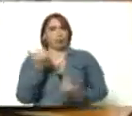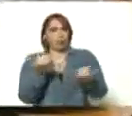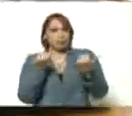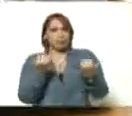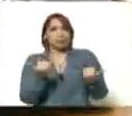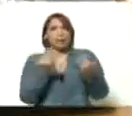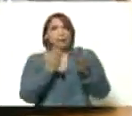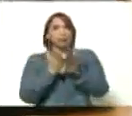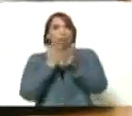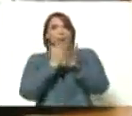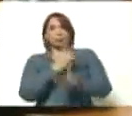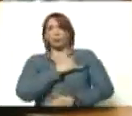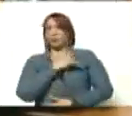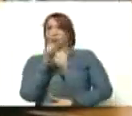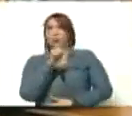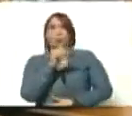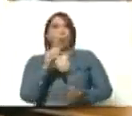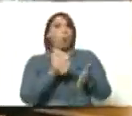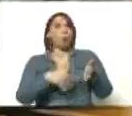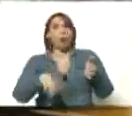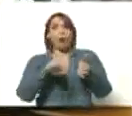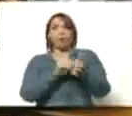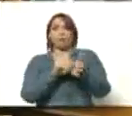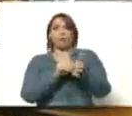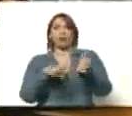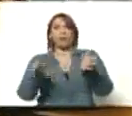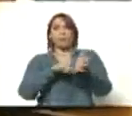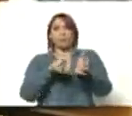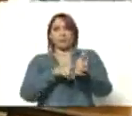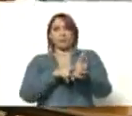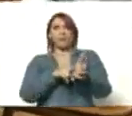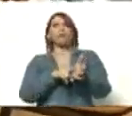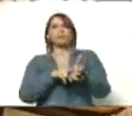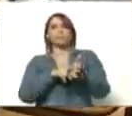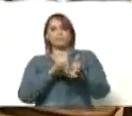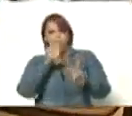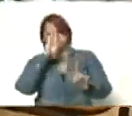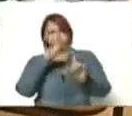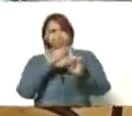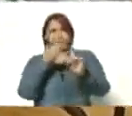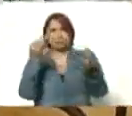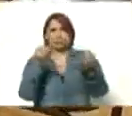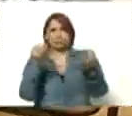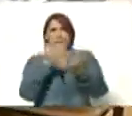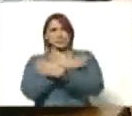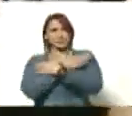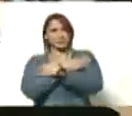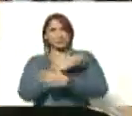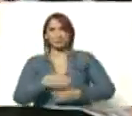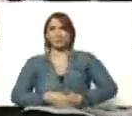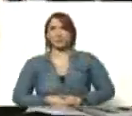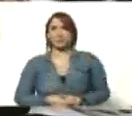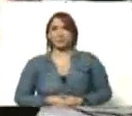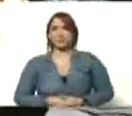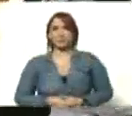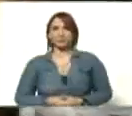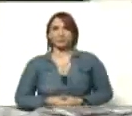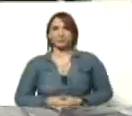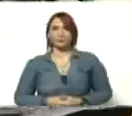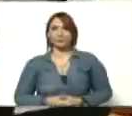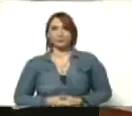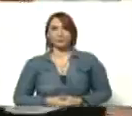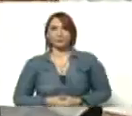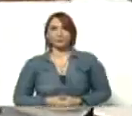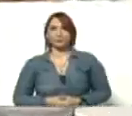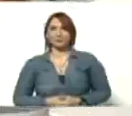vuelve a repetir, pero que los va a marcar para siempre. Así que felicitaciones. Muchísimas gracias. Vamos a agarrar su consejo de buen corazón.